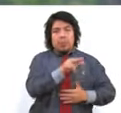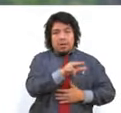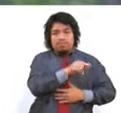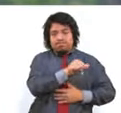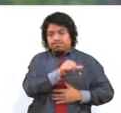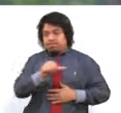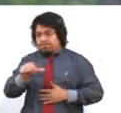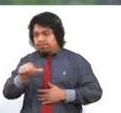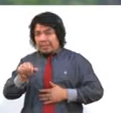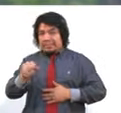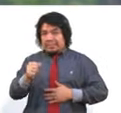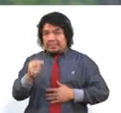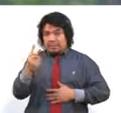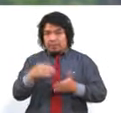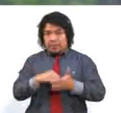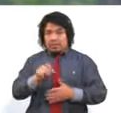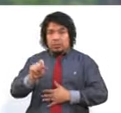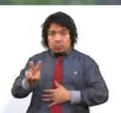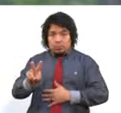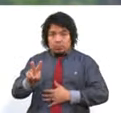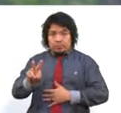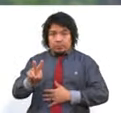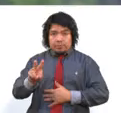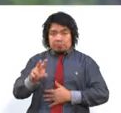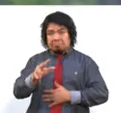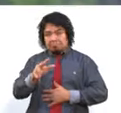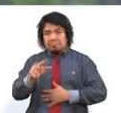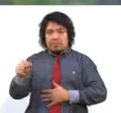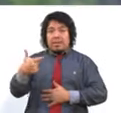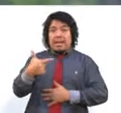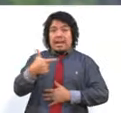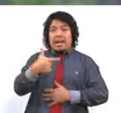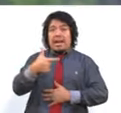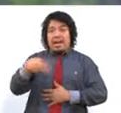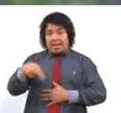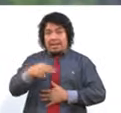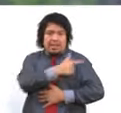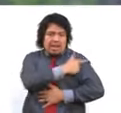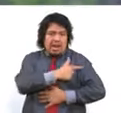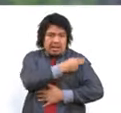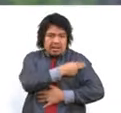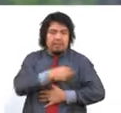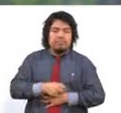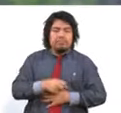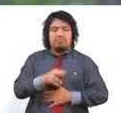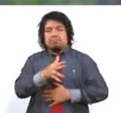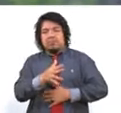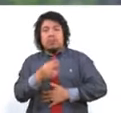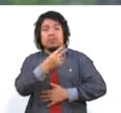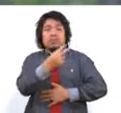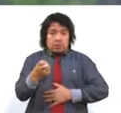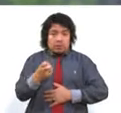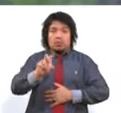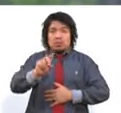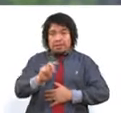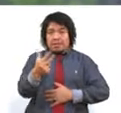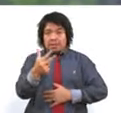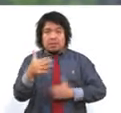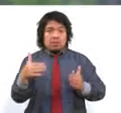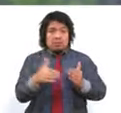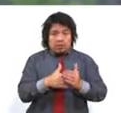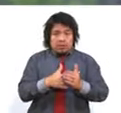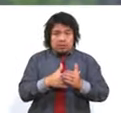1 de diciembre de 2018 a septiembre del 2022, la Guardia Nacional tomó conocimiento de más de 238